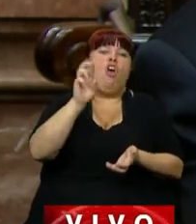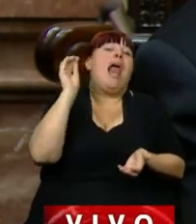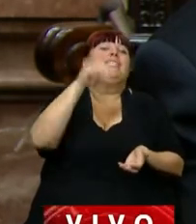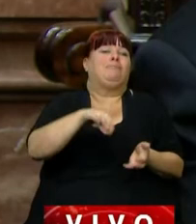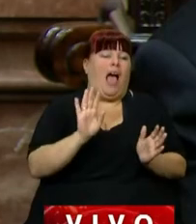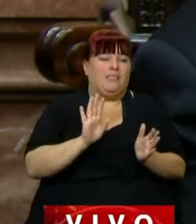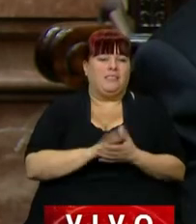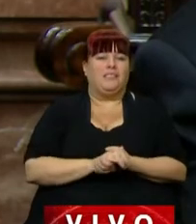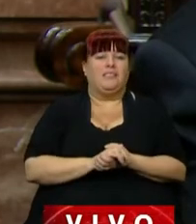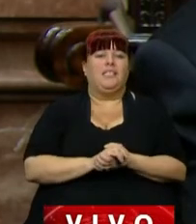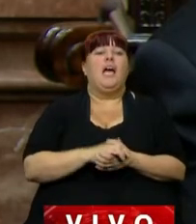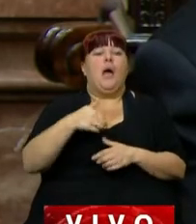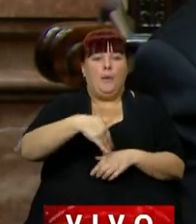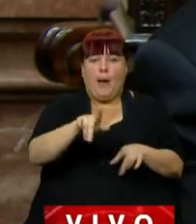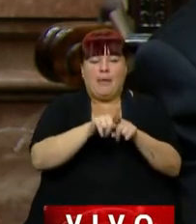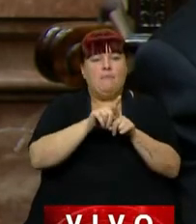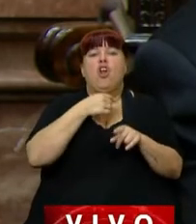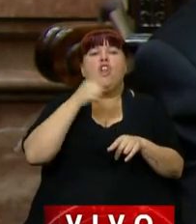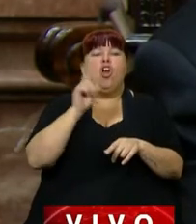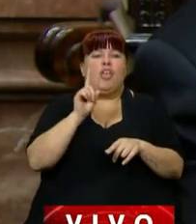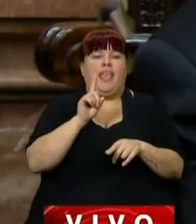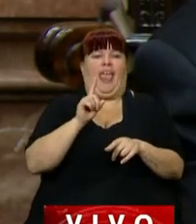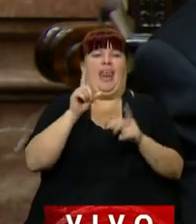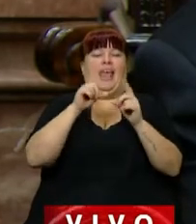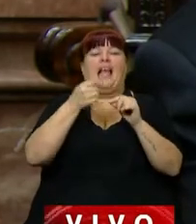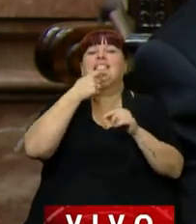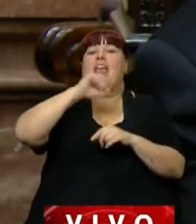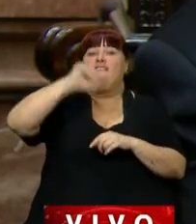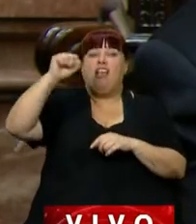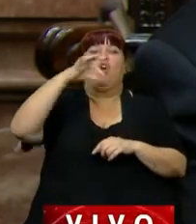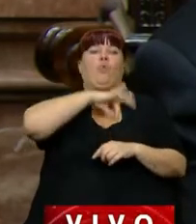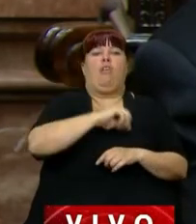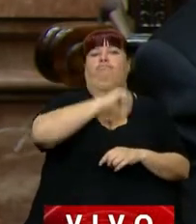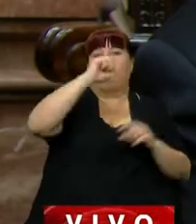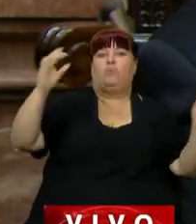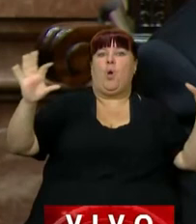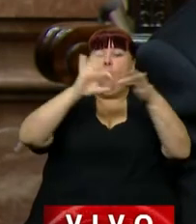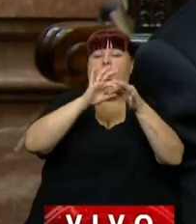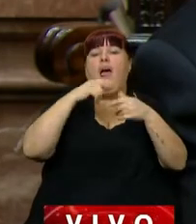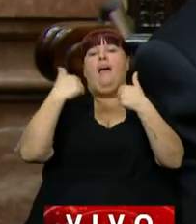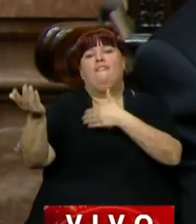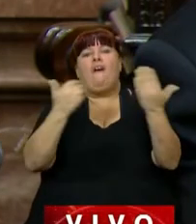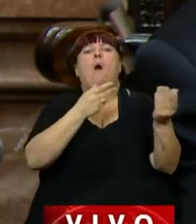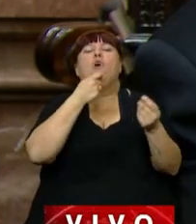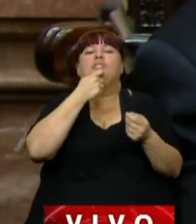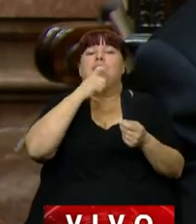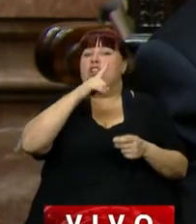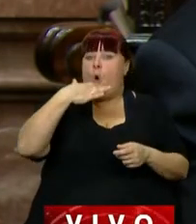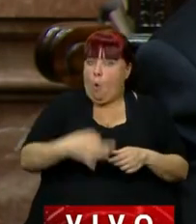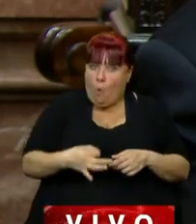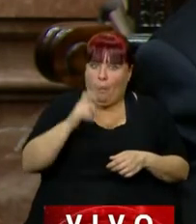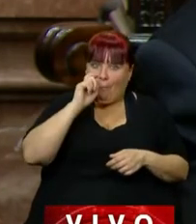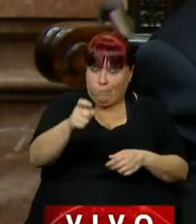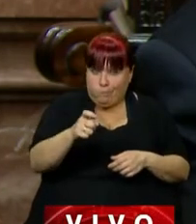más, y como vamos a hacer ahora, evitando con la cláusula gatillo que usen de manera discrecional ante el